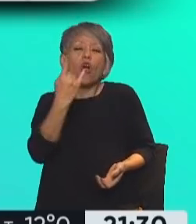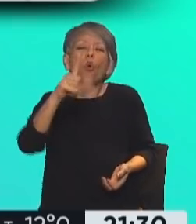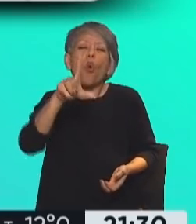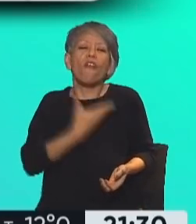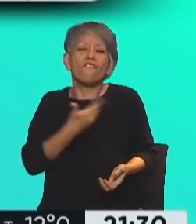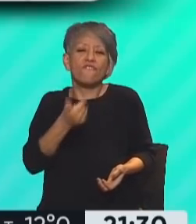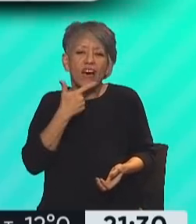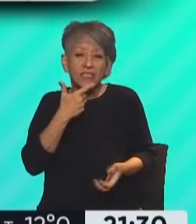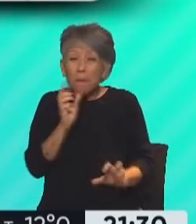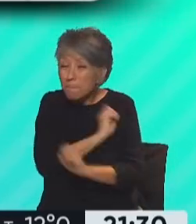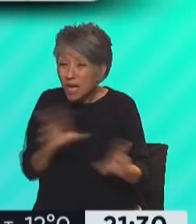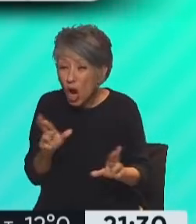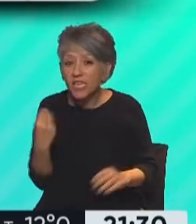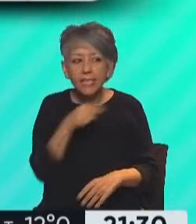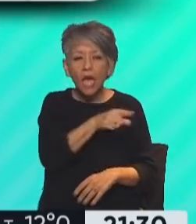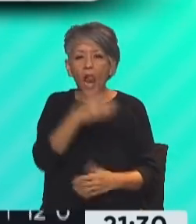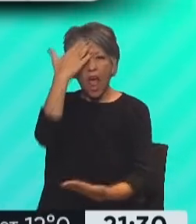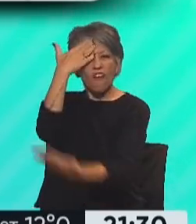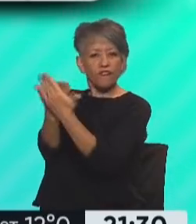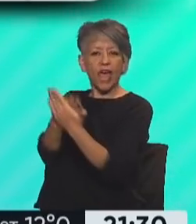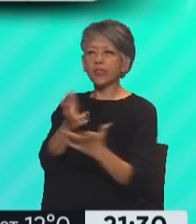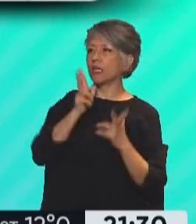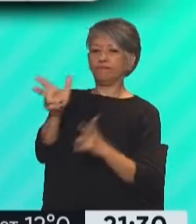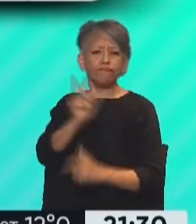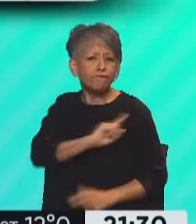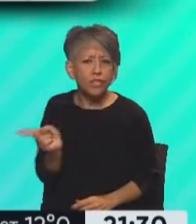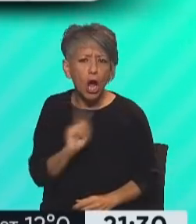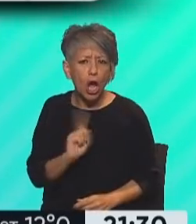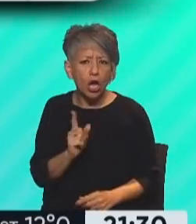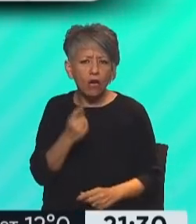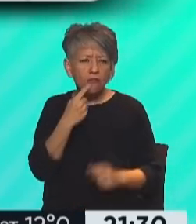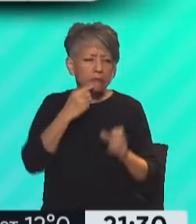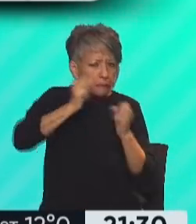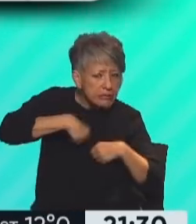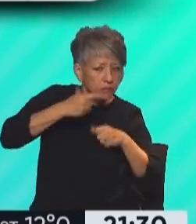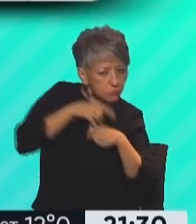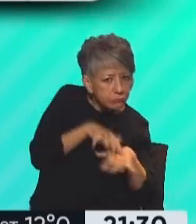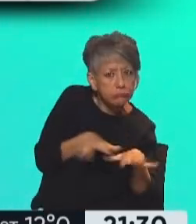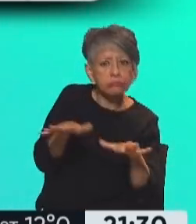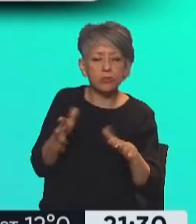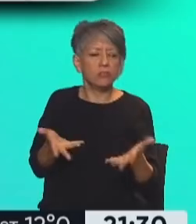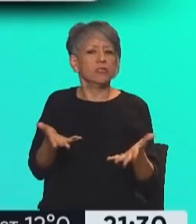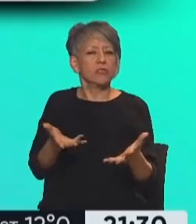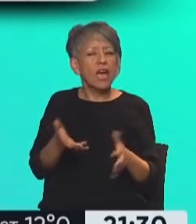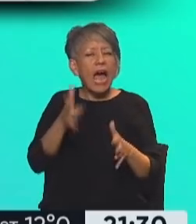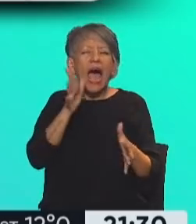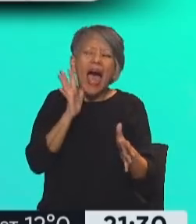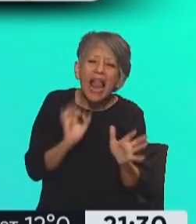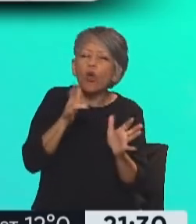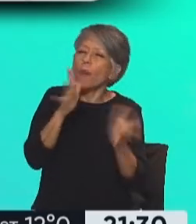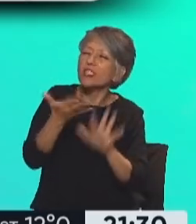Claro, información que trasciende por detrás, pero no sale Culfas a decirlo al menos en estos términos, porque algo parecido en radio ya había